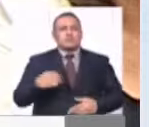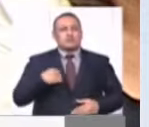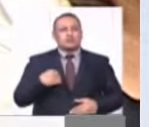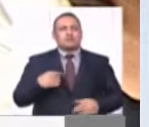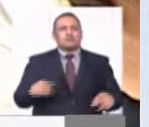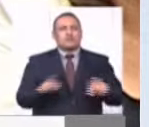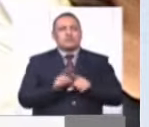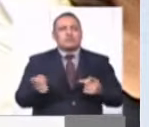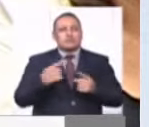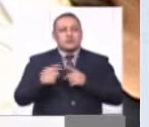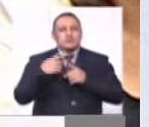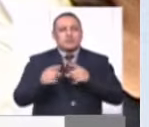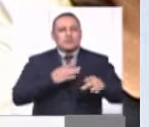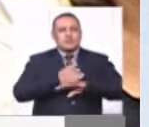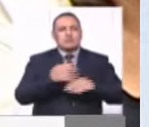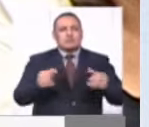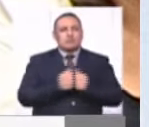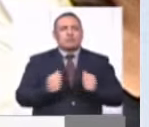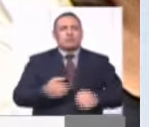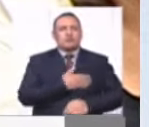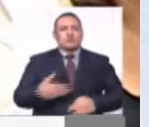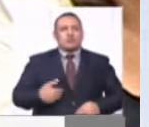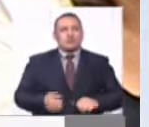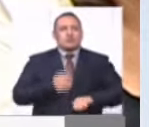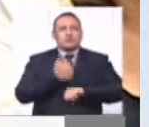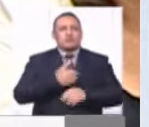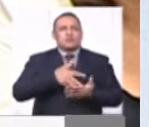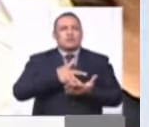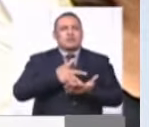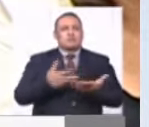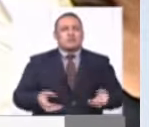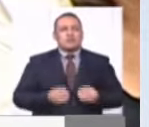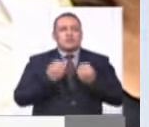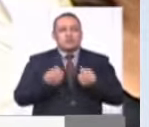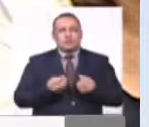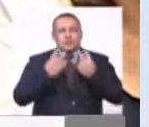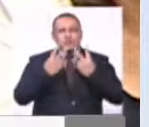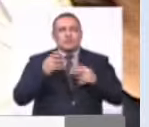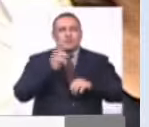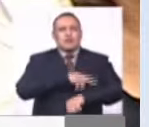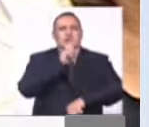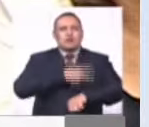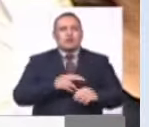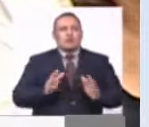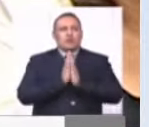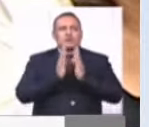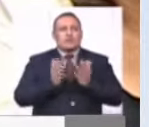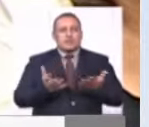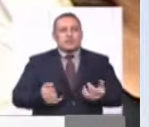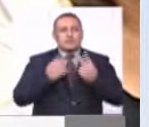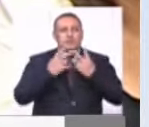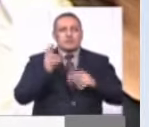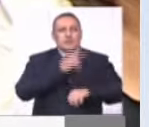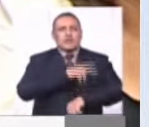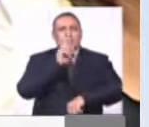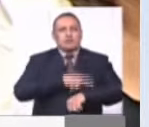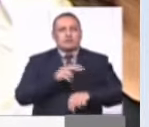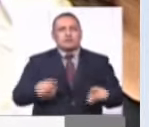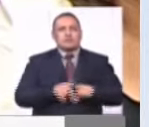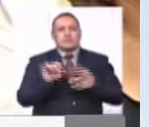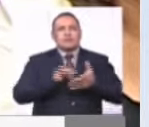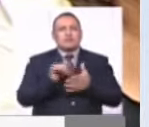ministros, las intervenciones del gobierno central es muy débil en la región Ucayali, la región el